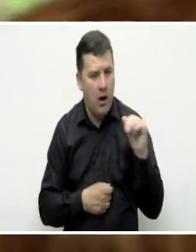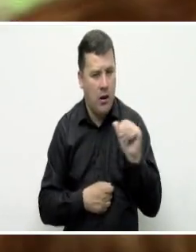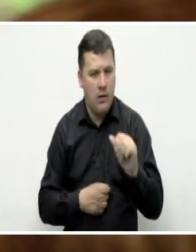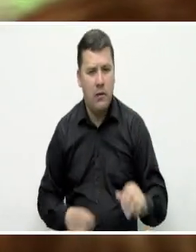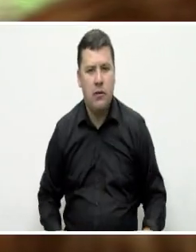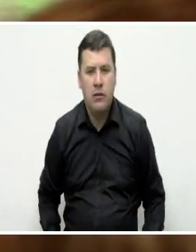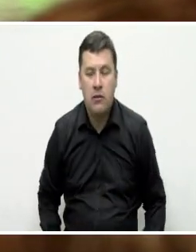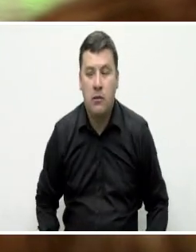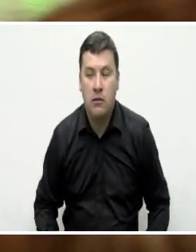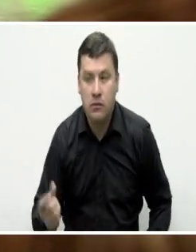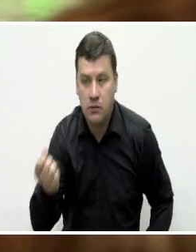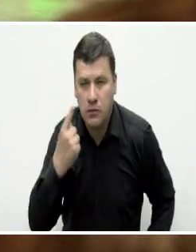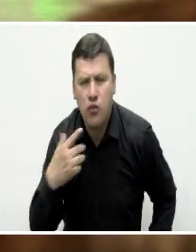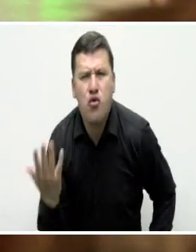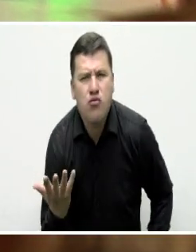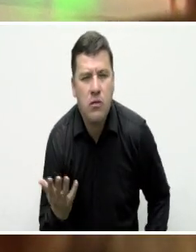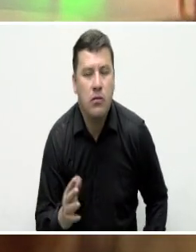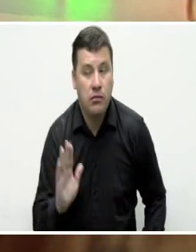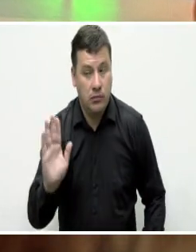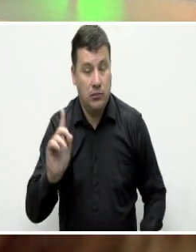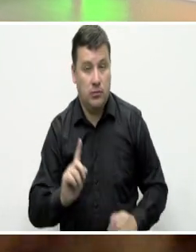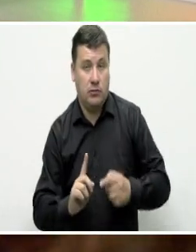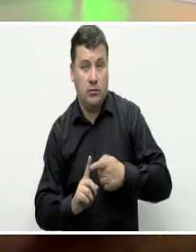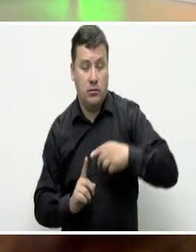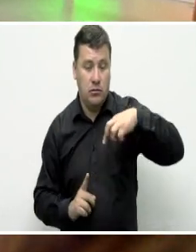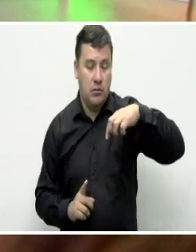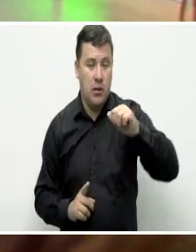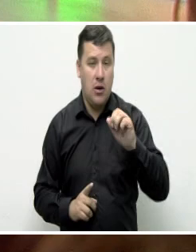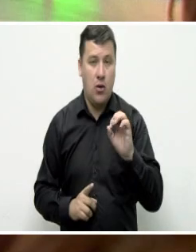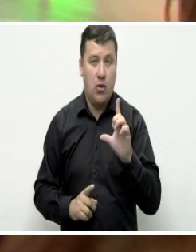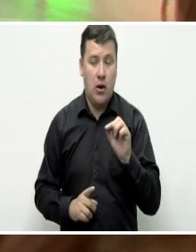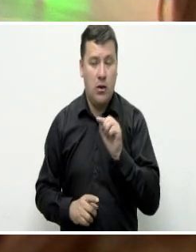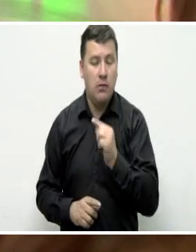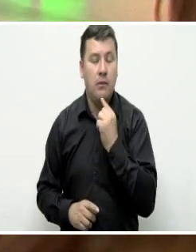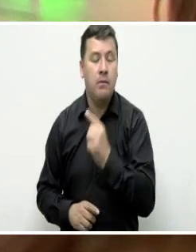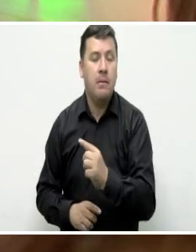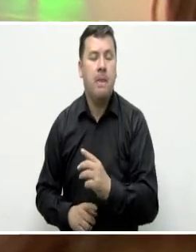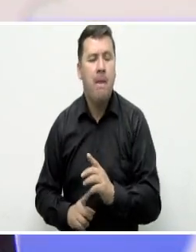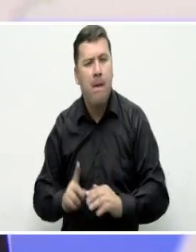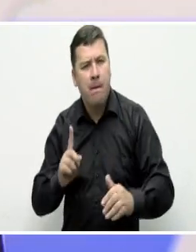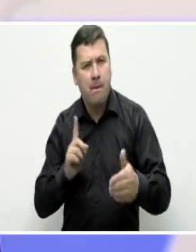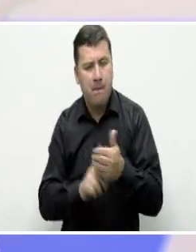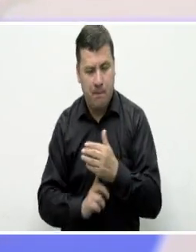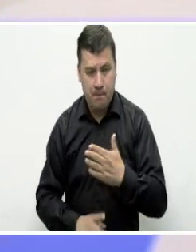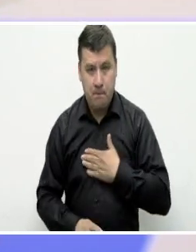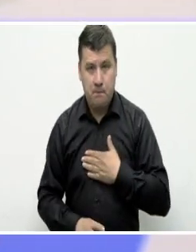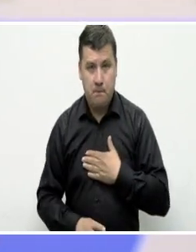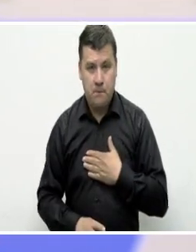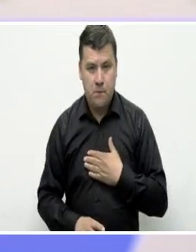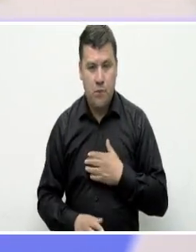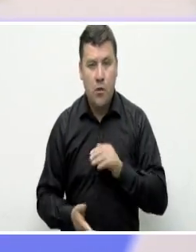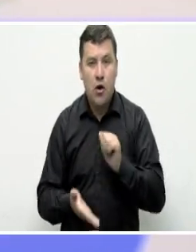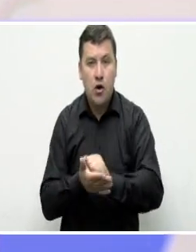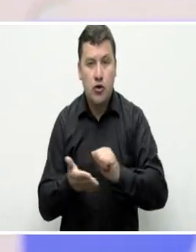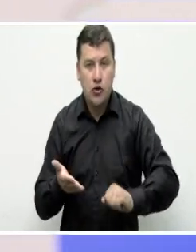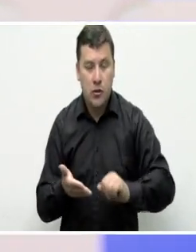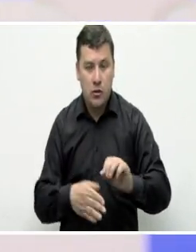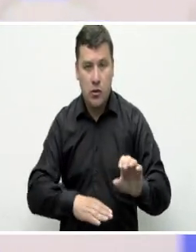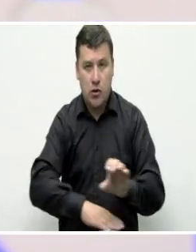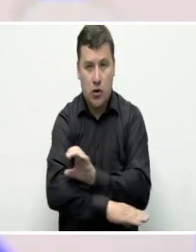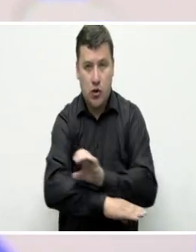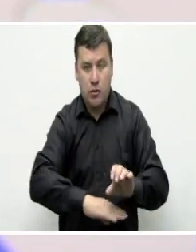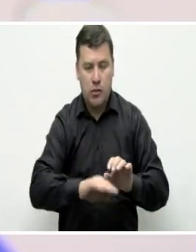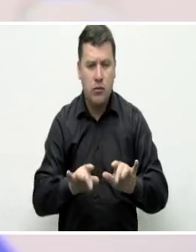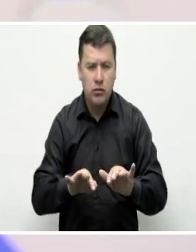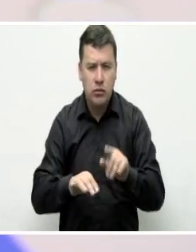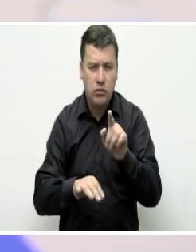Bueno, yo creo que lo primero, Paola, que hemos logrado es que nuestro software de inscripción de